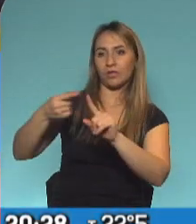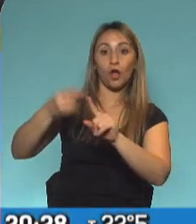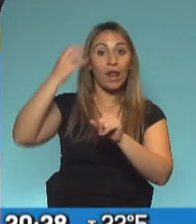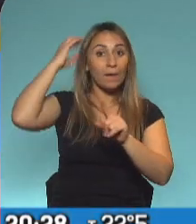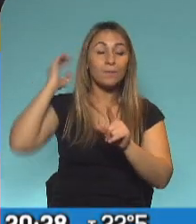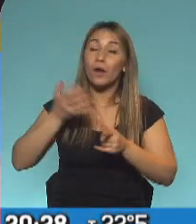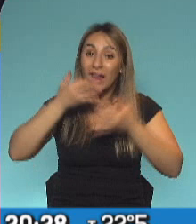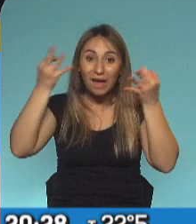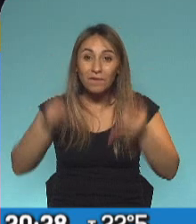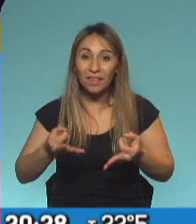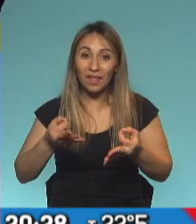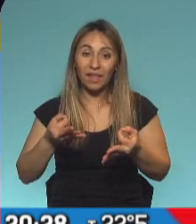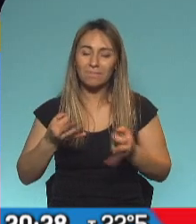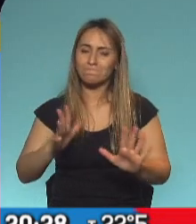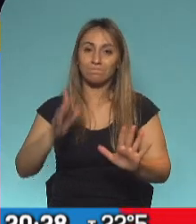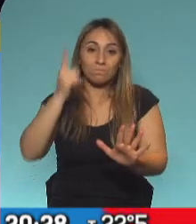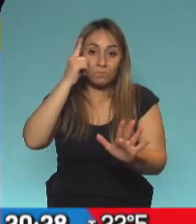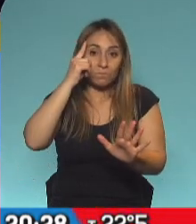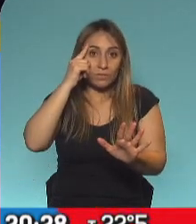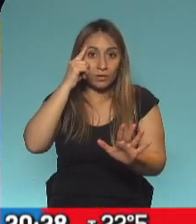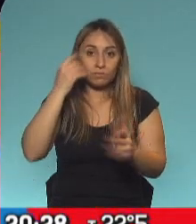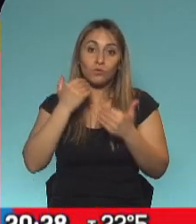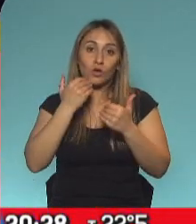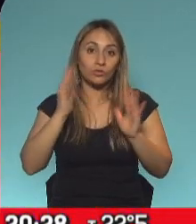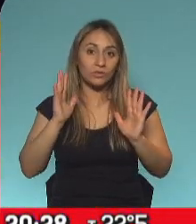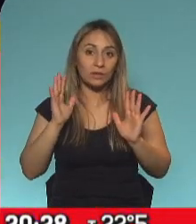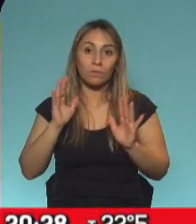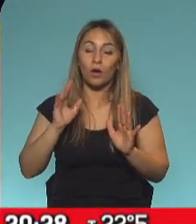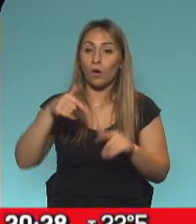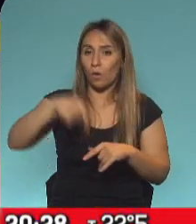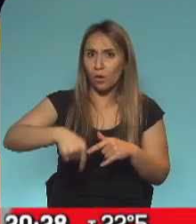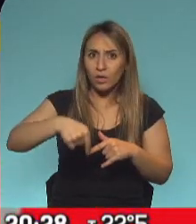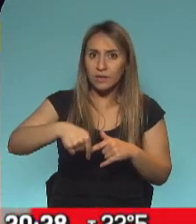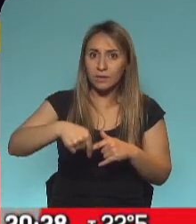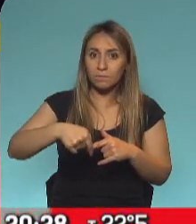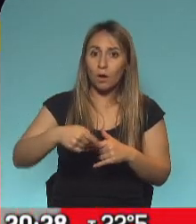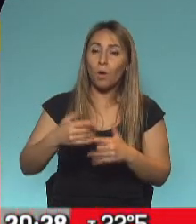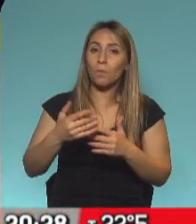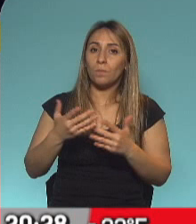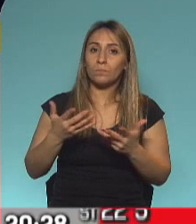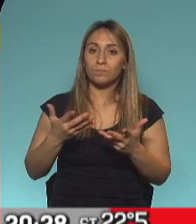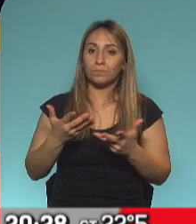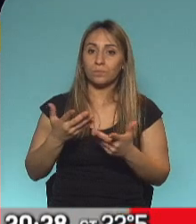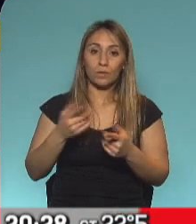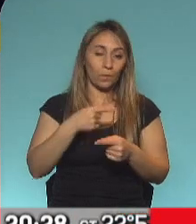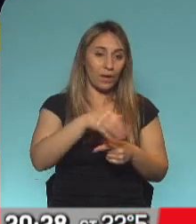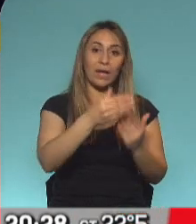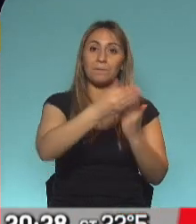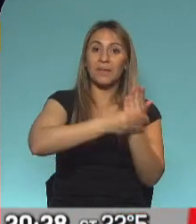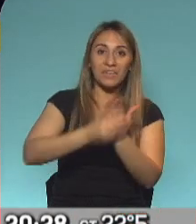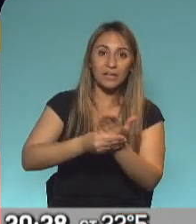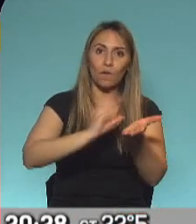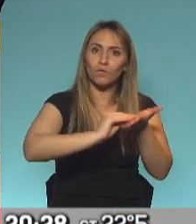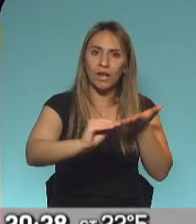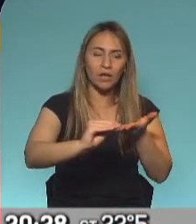yo sinceramente no considero que haya hoy ninguna posibilidad de esos cambios de gabinete que se